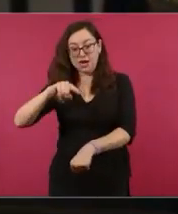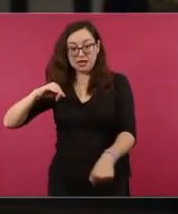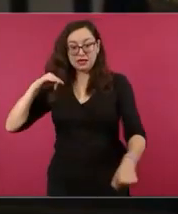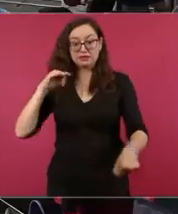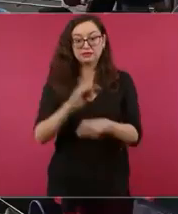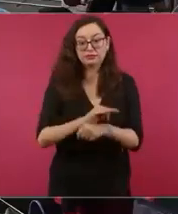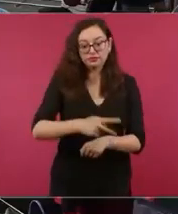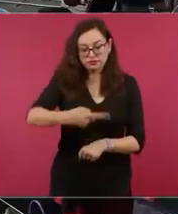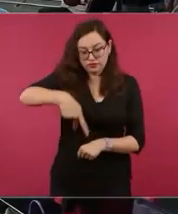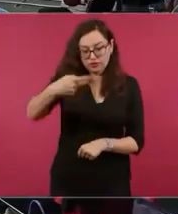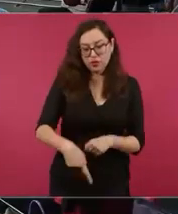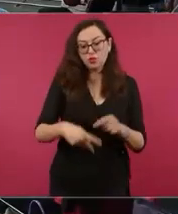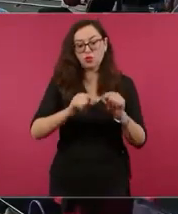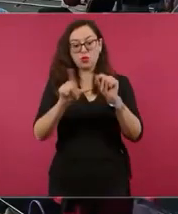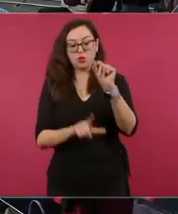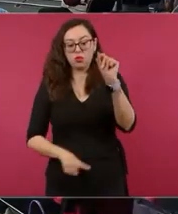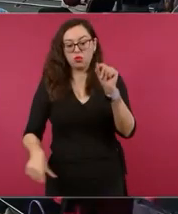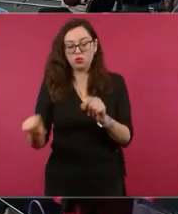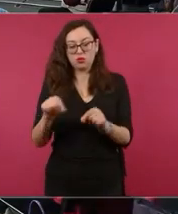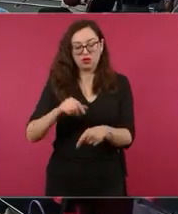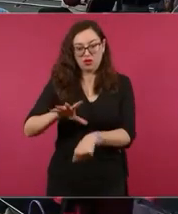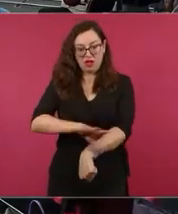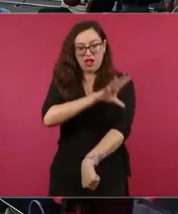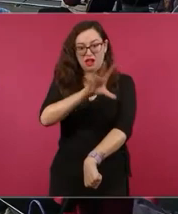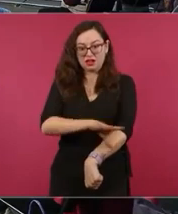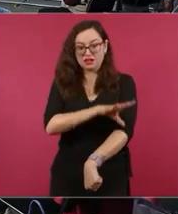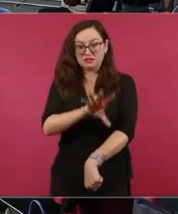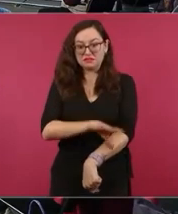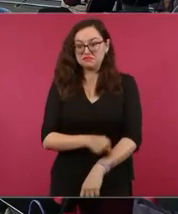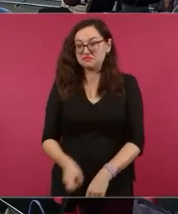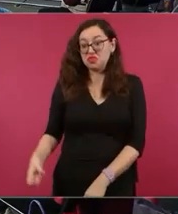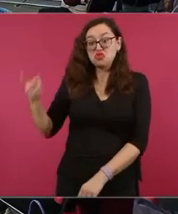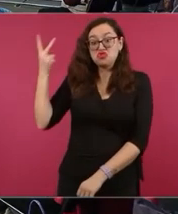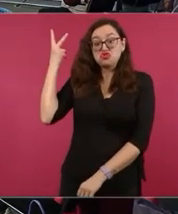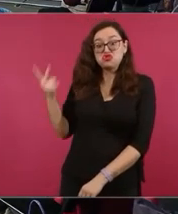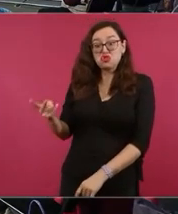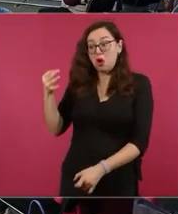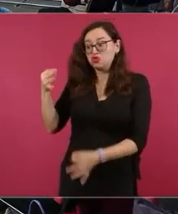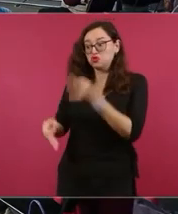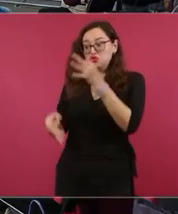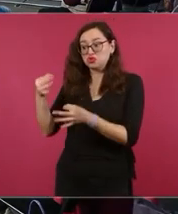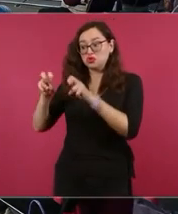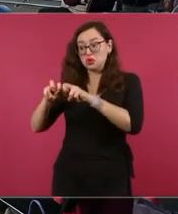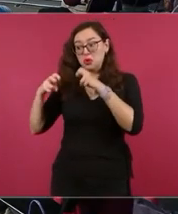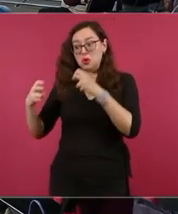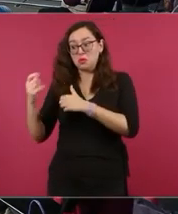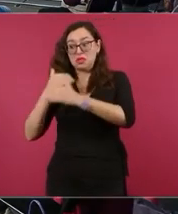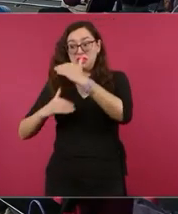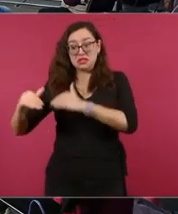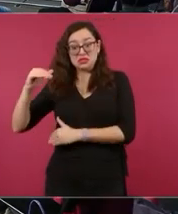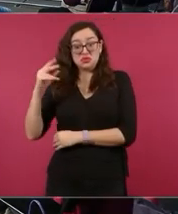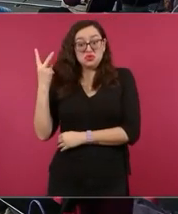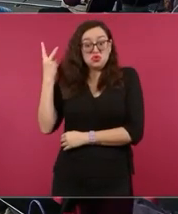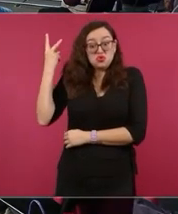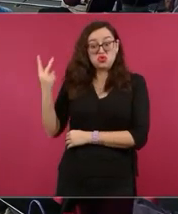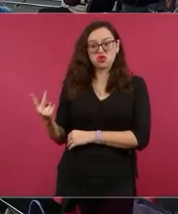en el colmo de las cosas, en contra de no solo su administración, sino sobre todo de las decisiones que toma